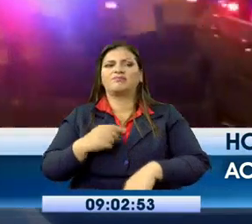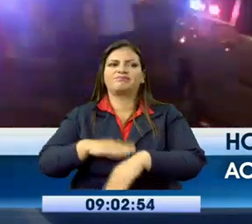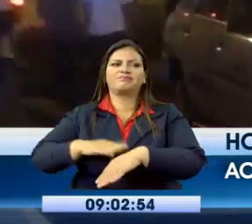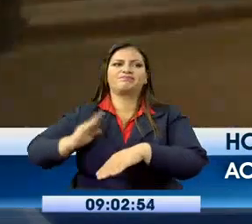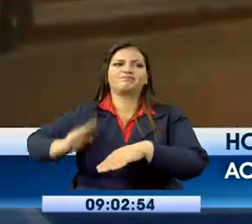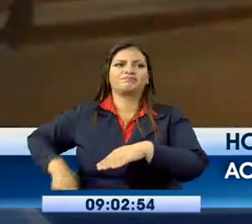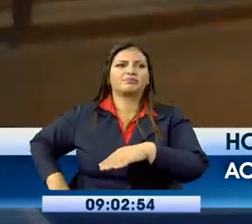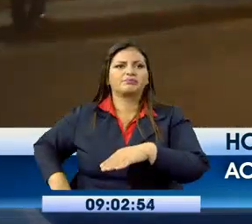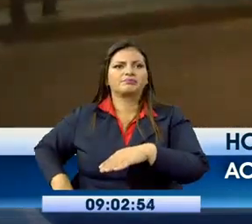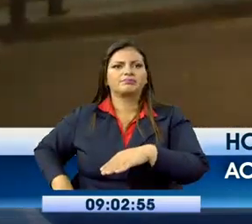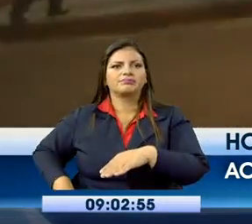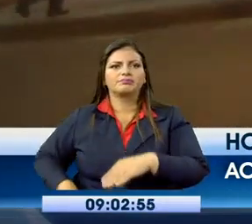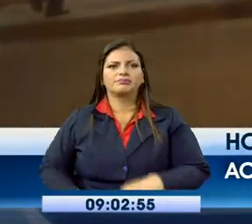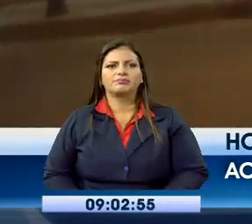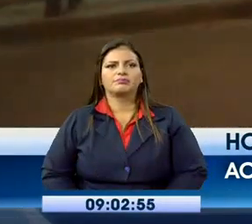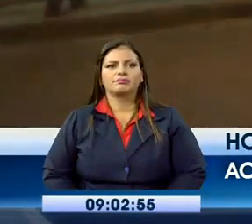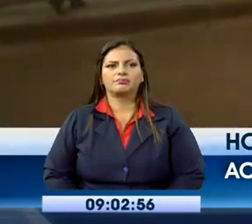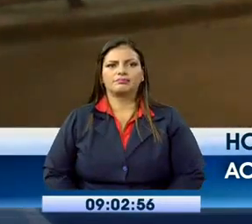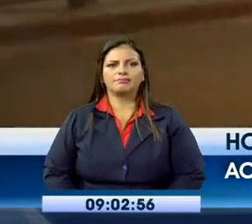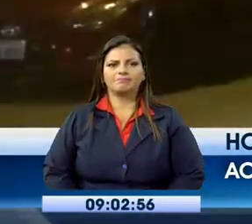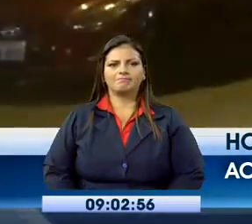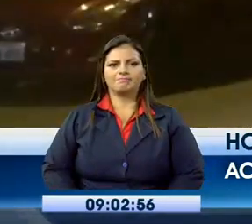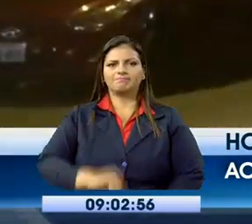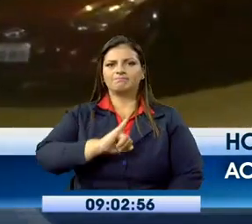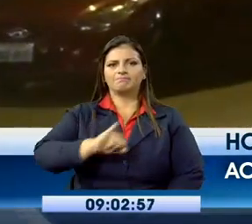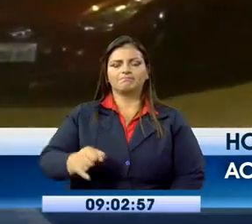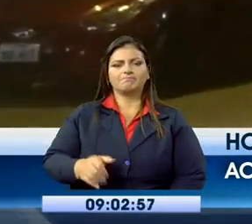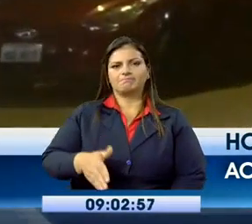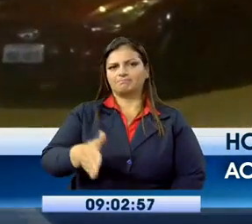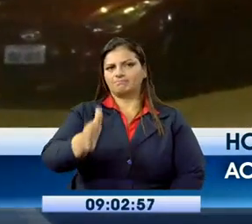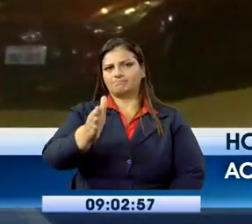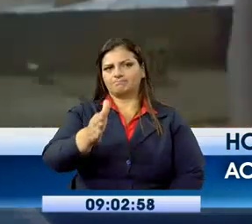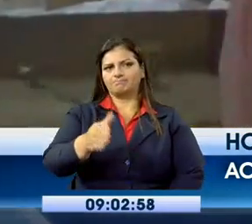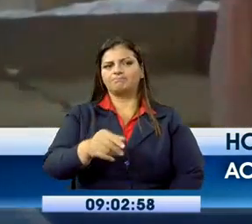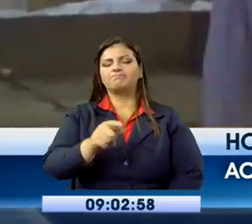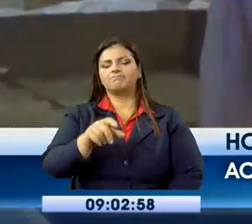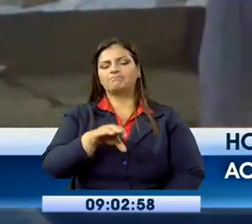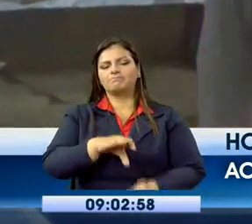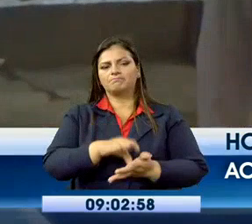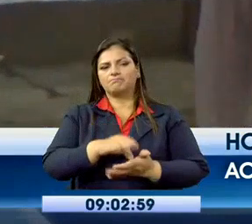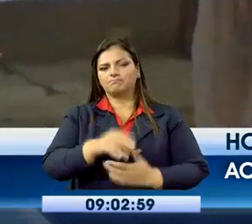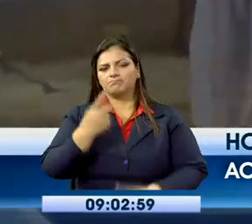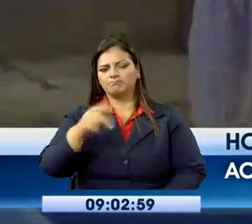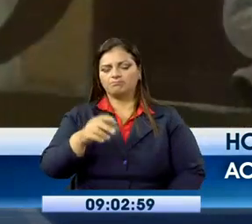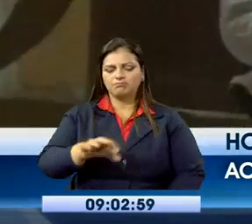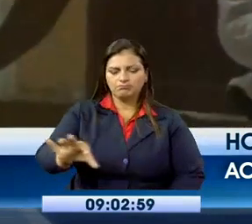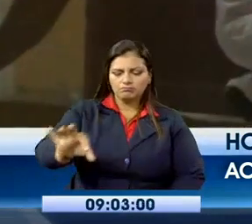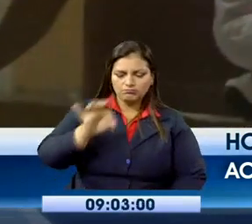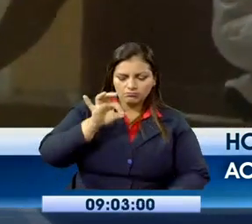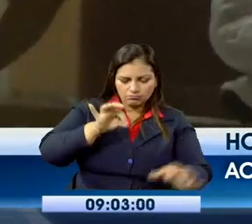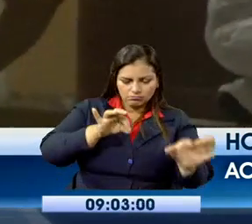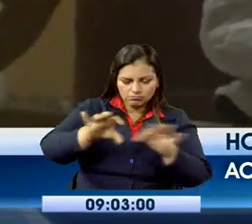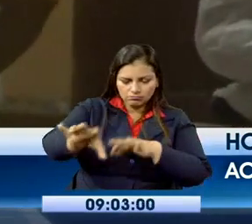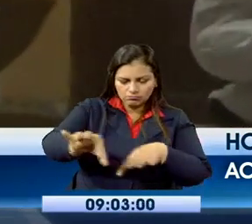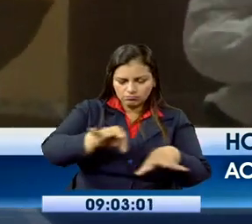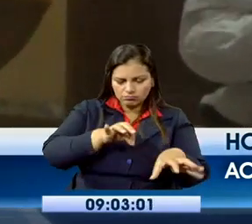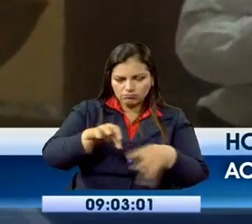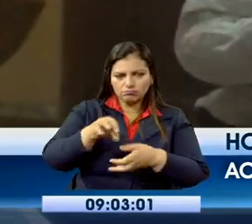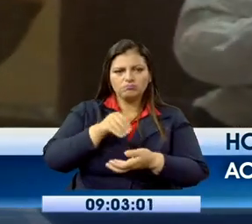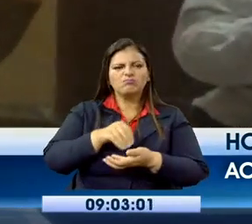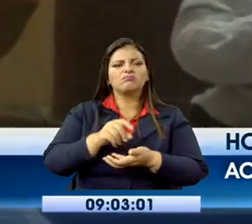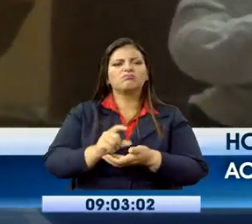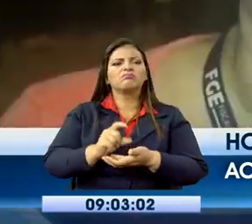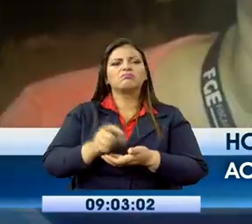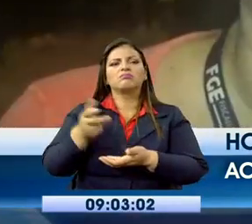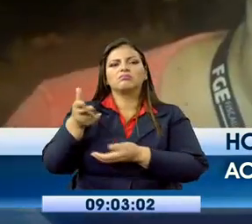nada. El hecho ocurrió en pleno centro del cantón Jaramijó. En el lugar, los casquillos de bala quedaron en el piso y paredes exteriores del lugar donde el pescador